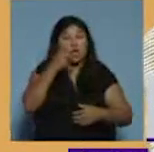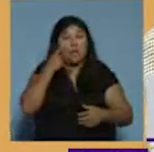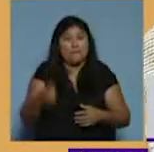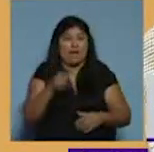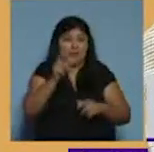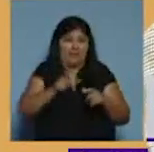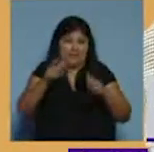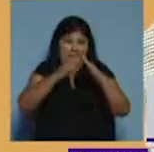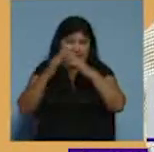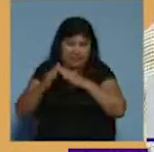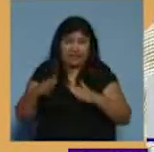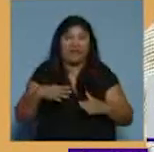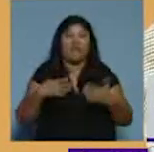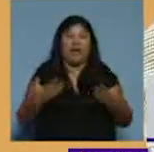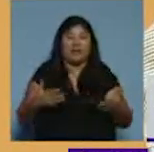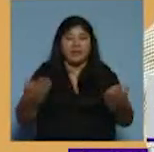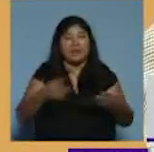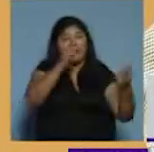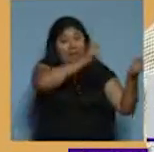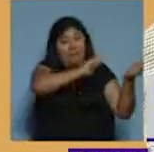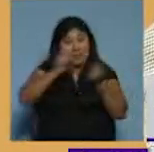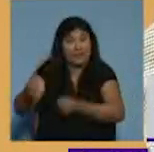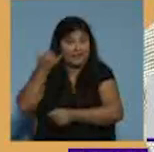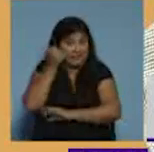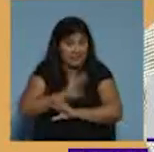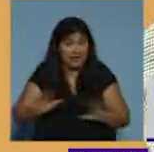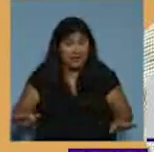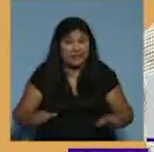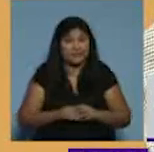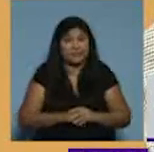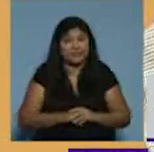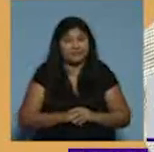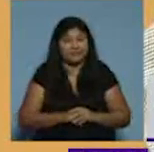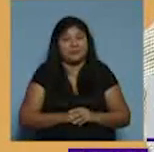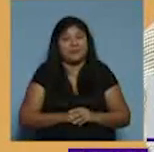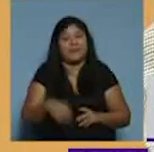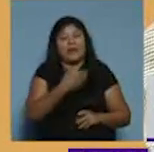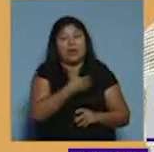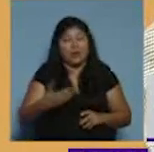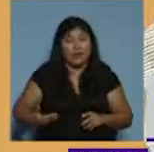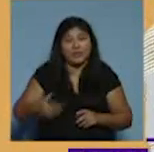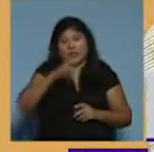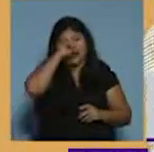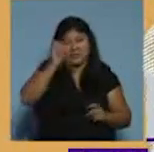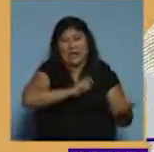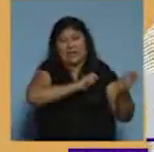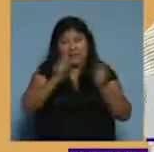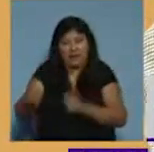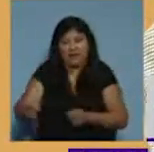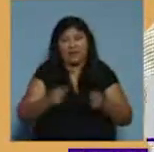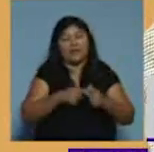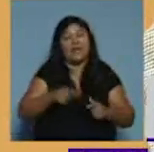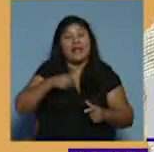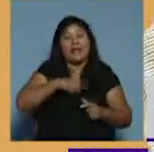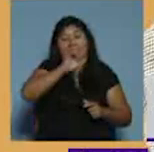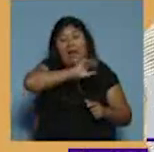acreditado de que los fondos fueron remitidos del estado nacional a la provincia y de la provincia a la tupac